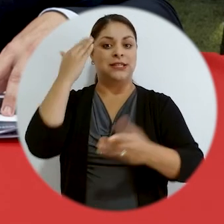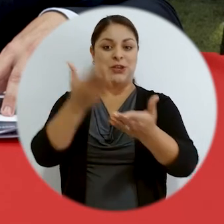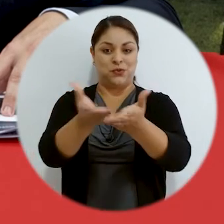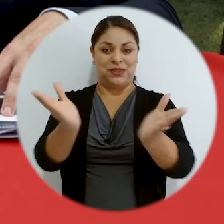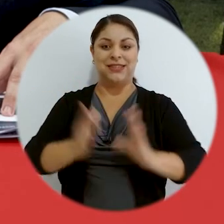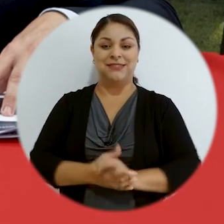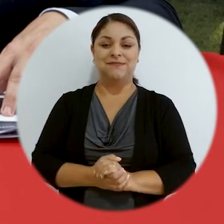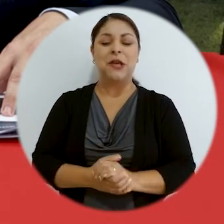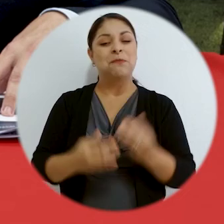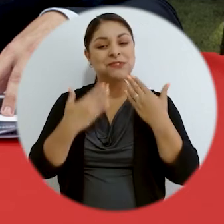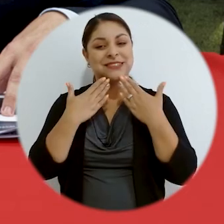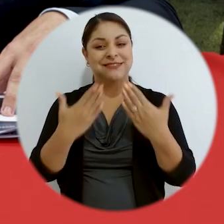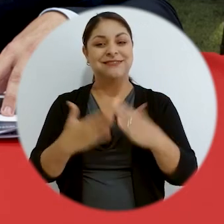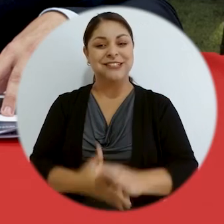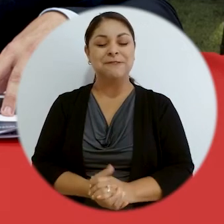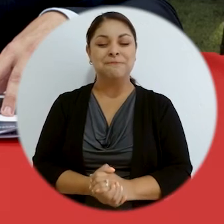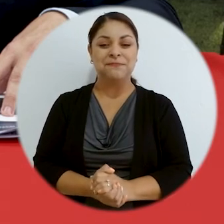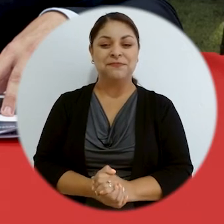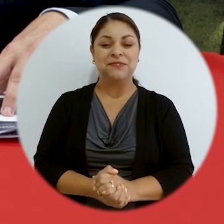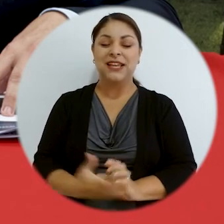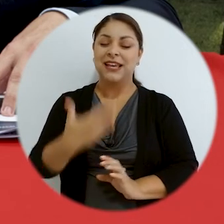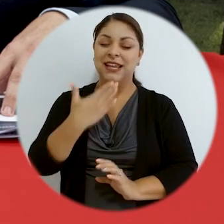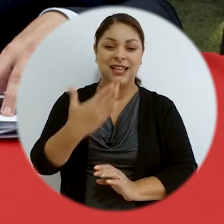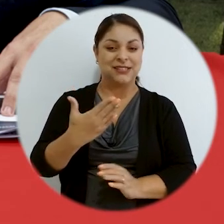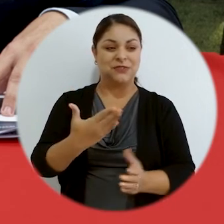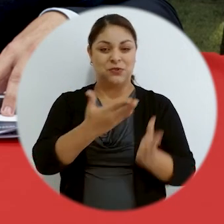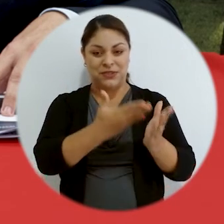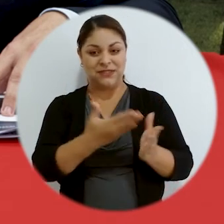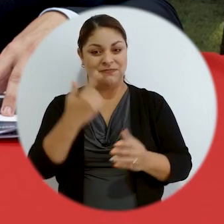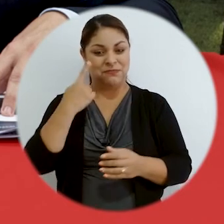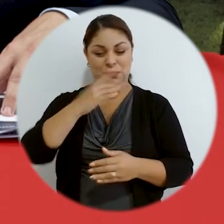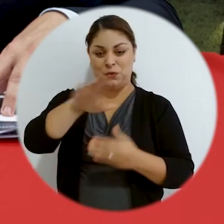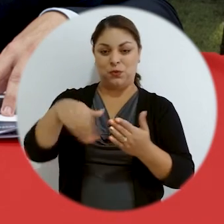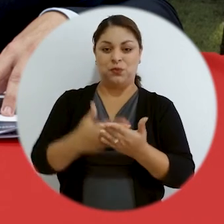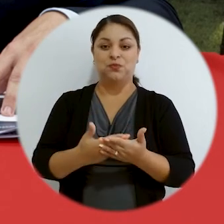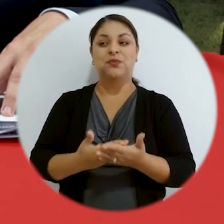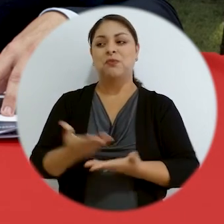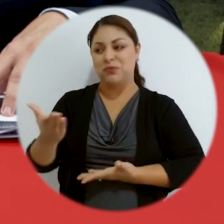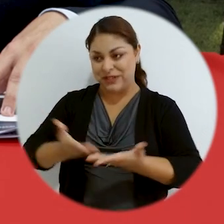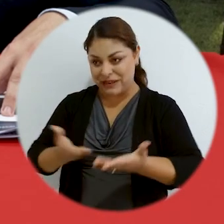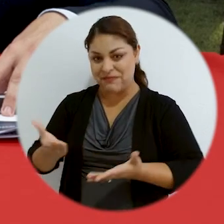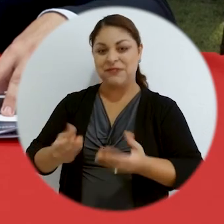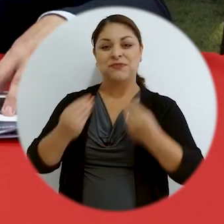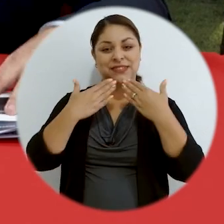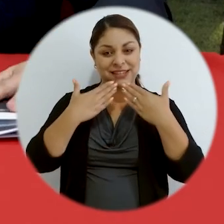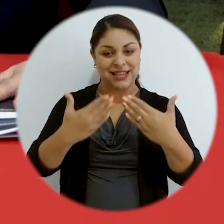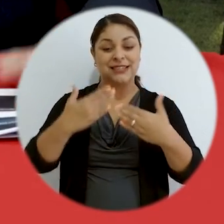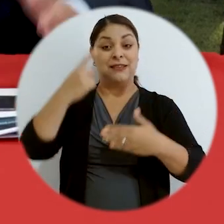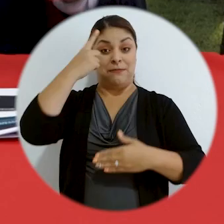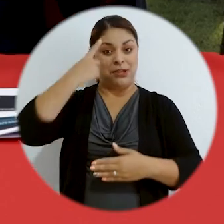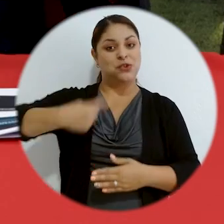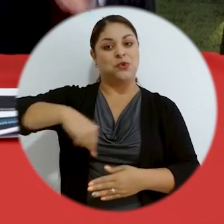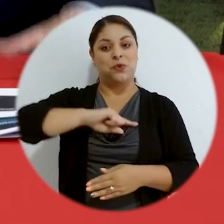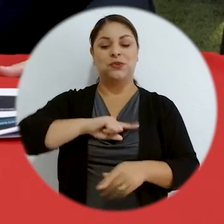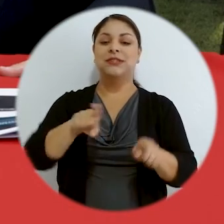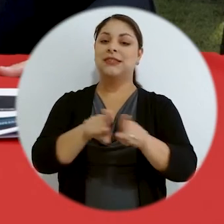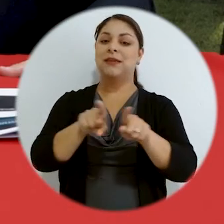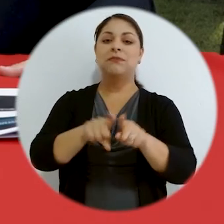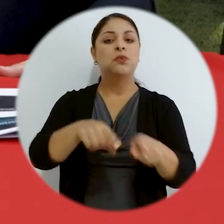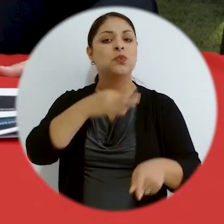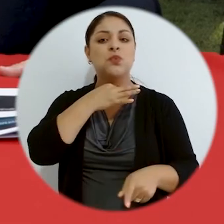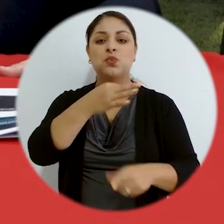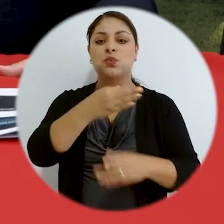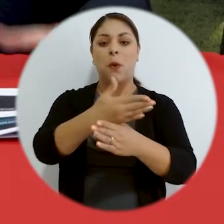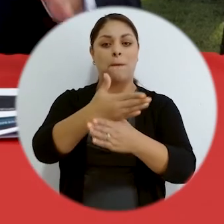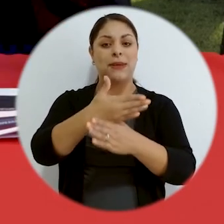la población. Muchas gracias a la Oficina de Comunicación, muchas gracias Guillermo por la invitación. Estamos a la orden, don Leiner, muchas gracias, y para nosotros, por supuesto,